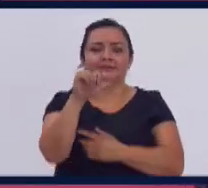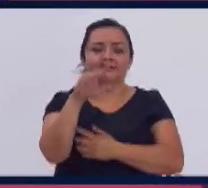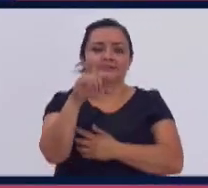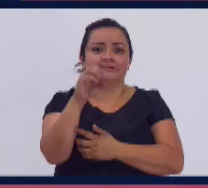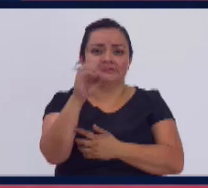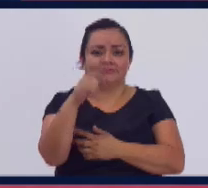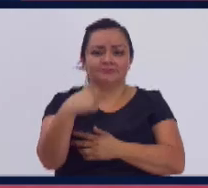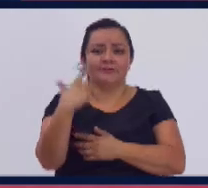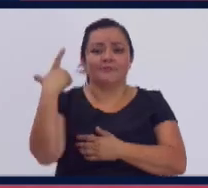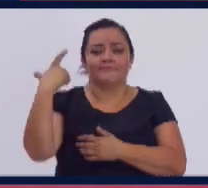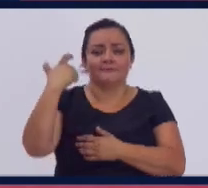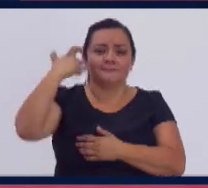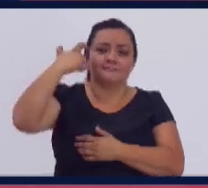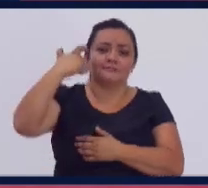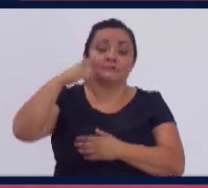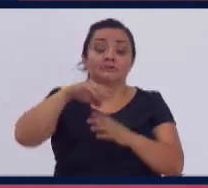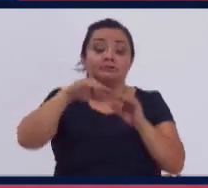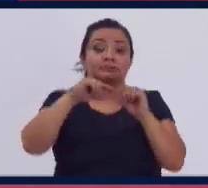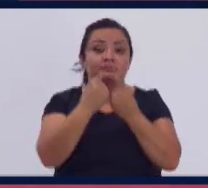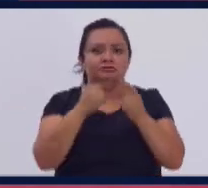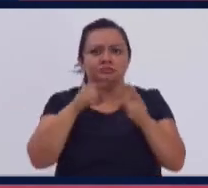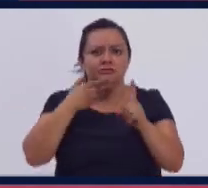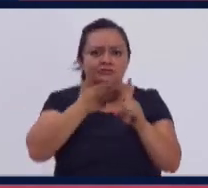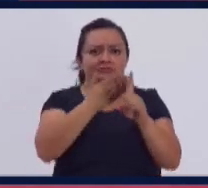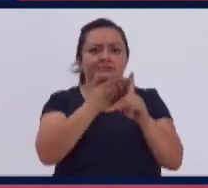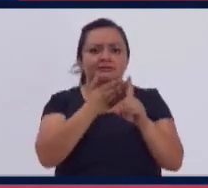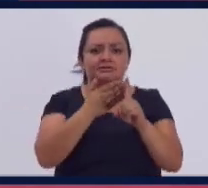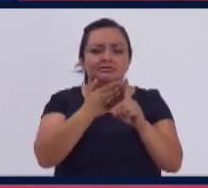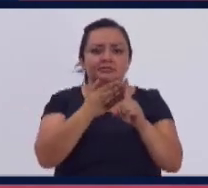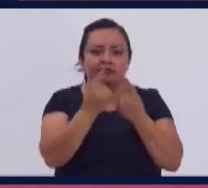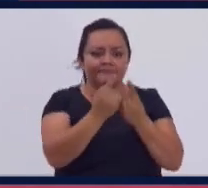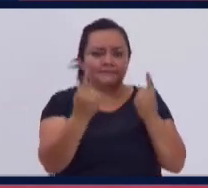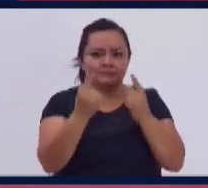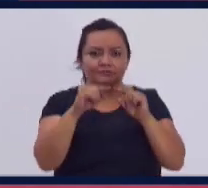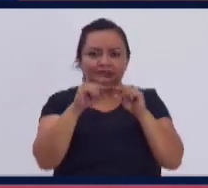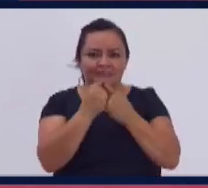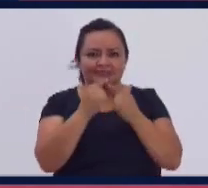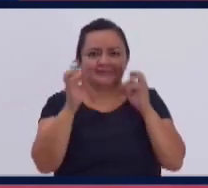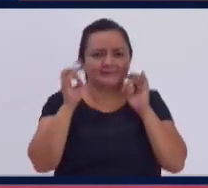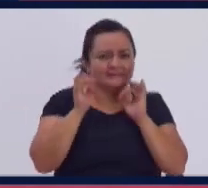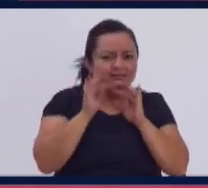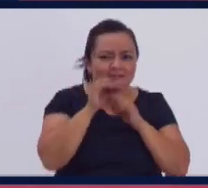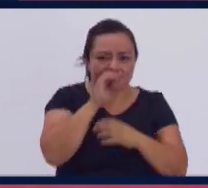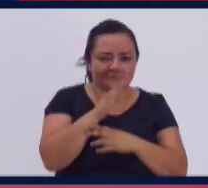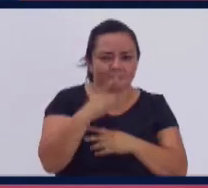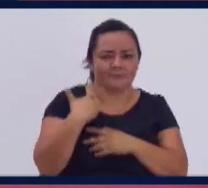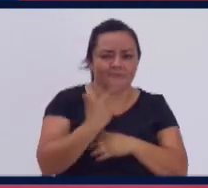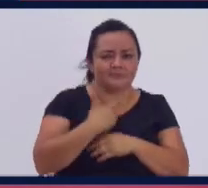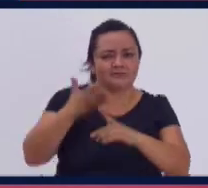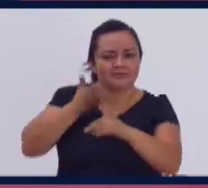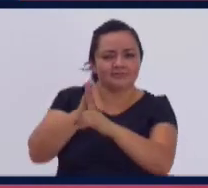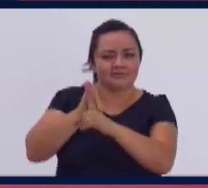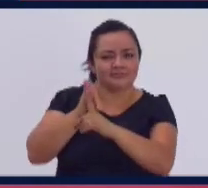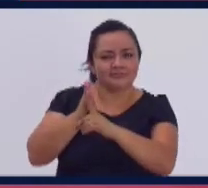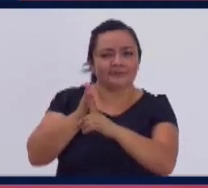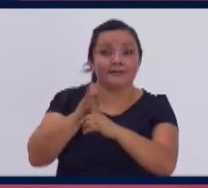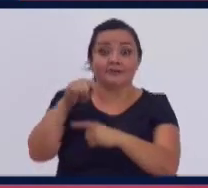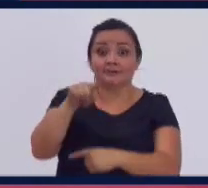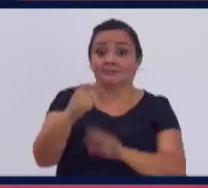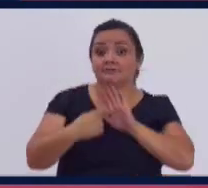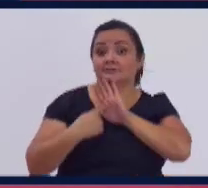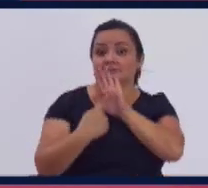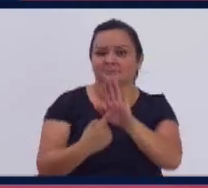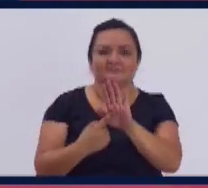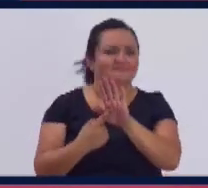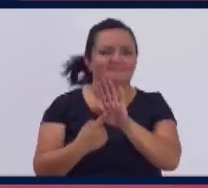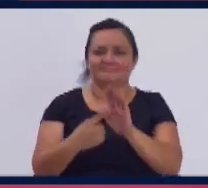asesinados por un complot. La gente confabuló en contra de ellos y dijeron, bueno, vamos a hacerles daño porque lo que ellos